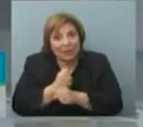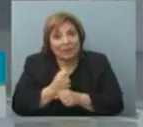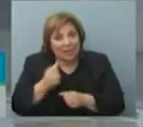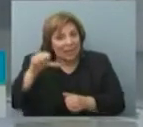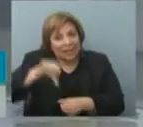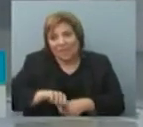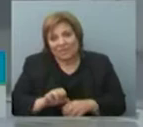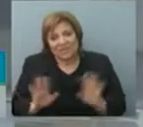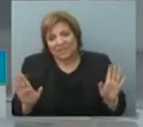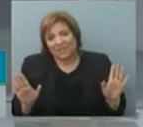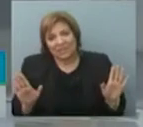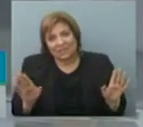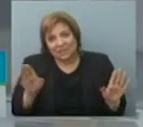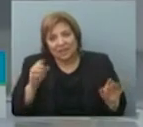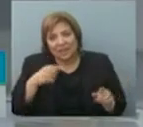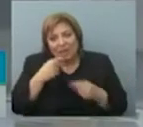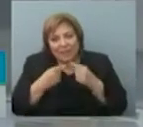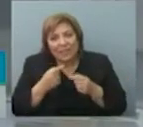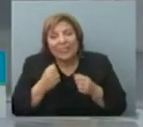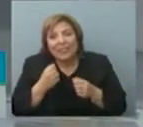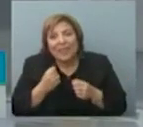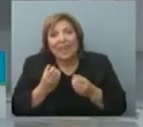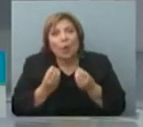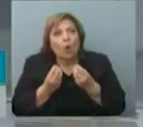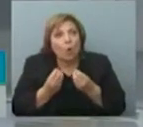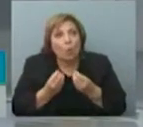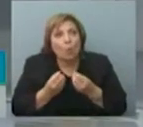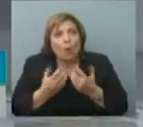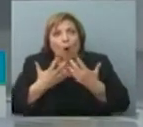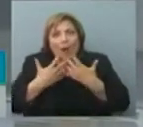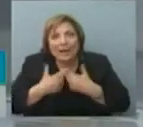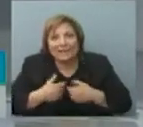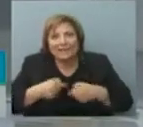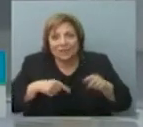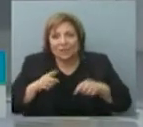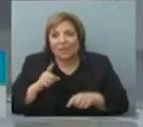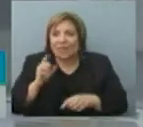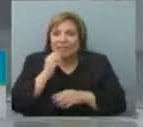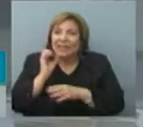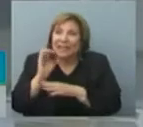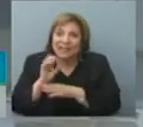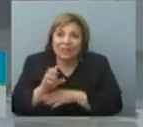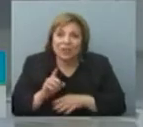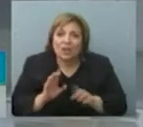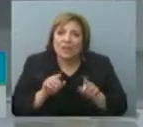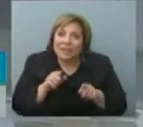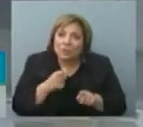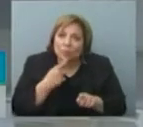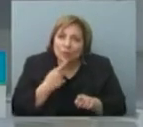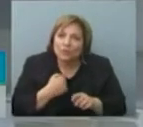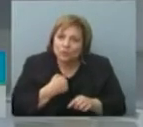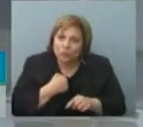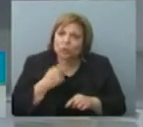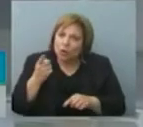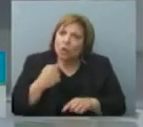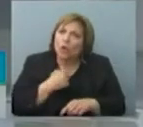deficitaria No estoy hablando de gestión y no va acá ninguna crítica personal esto es política tengo aprecio